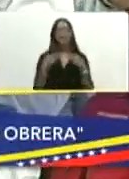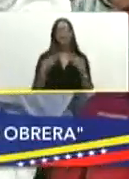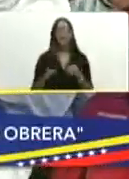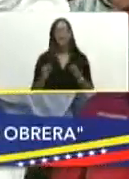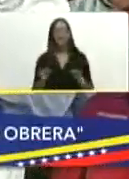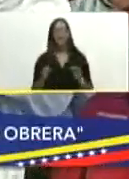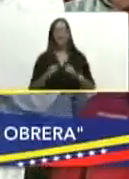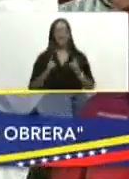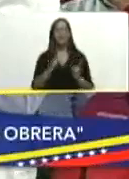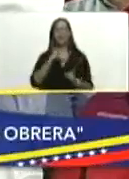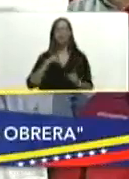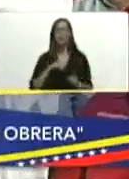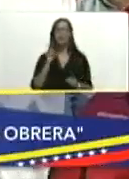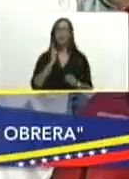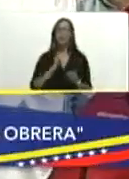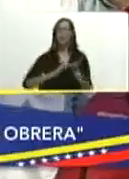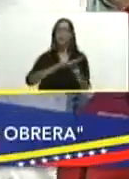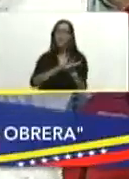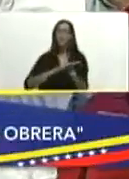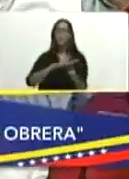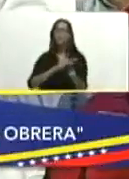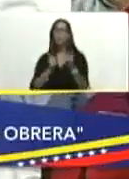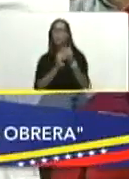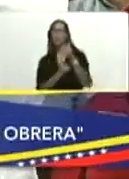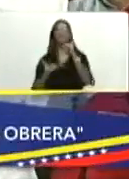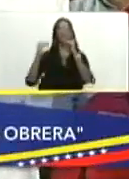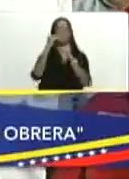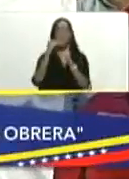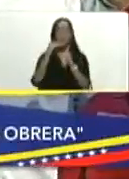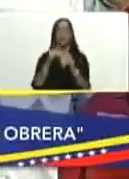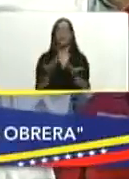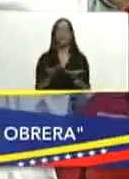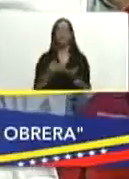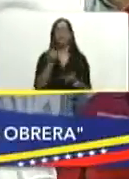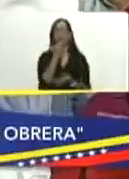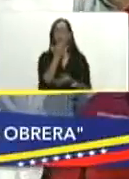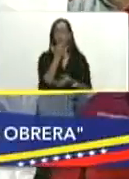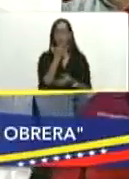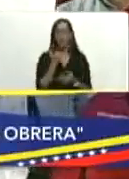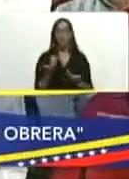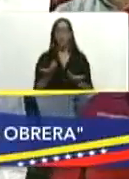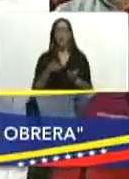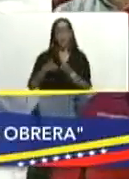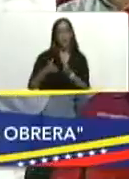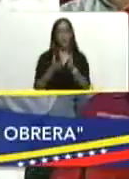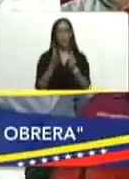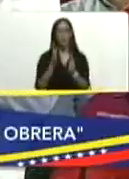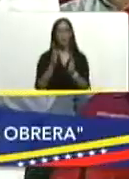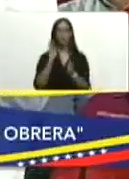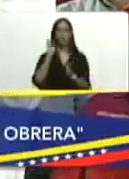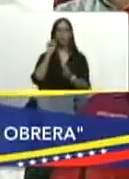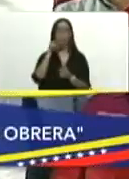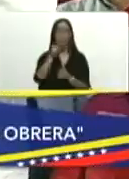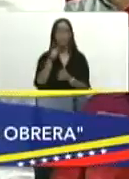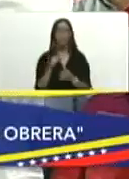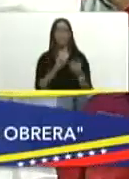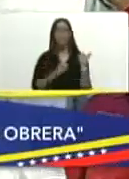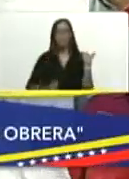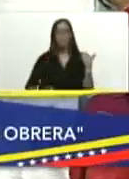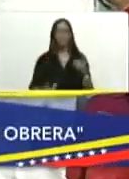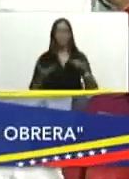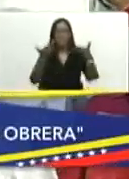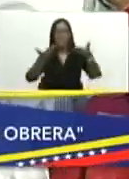nuestro deber es rectificar y superar esas limitaciones y esos errores y con la conducción suya de presidente y el